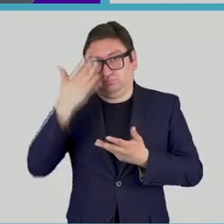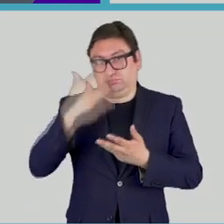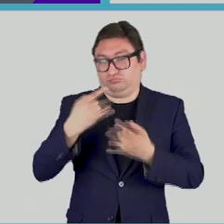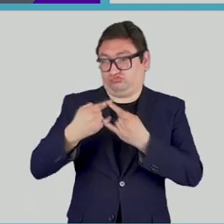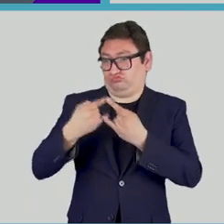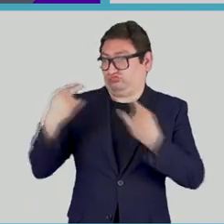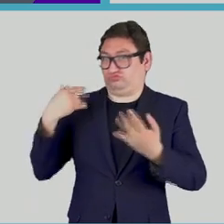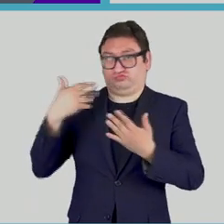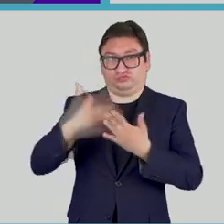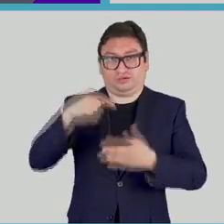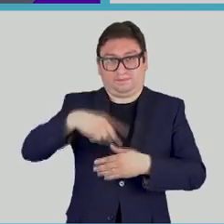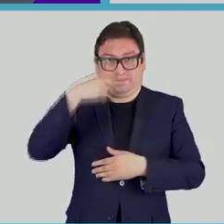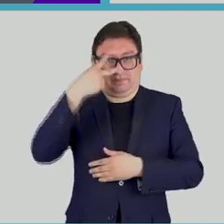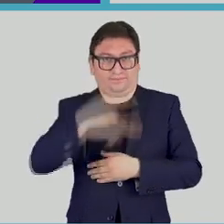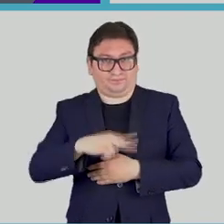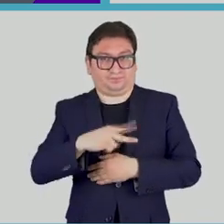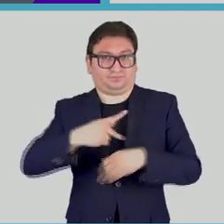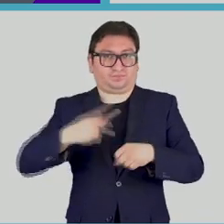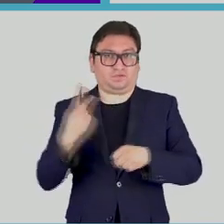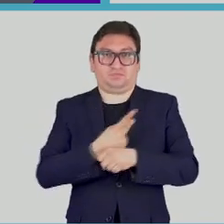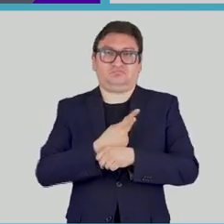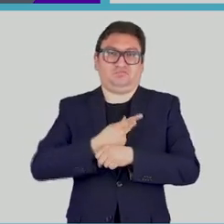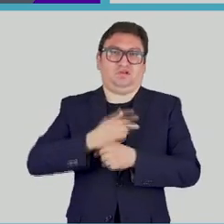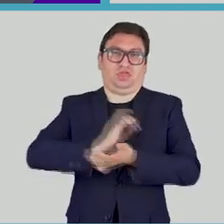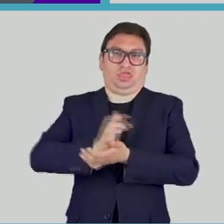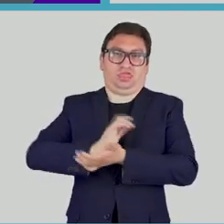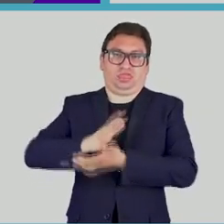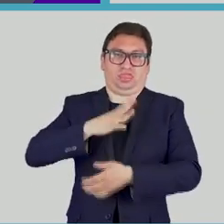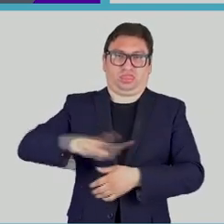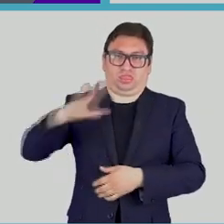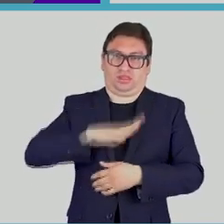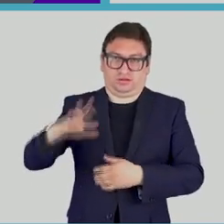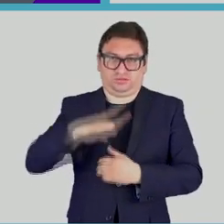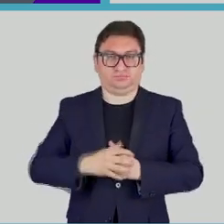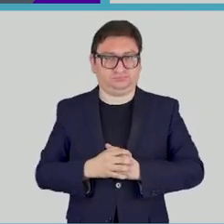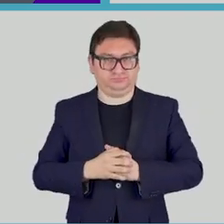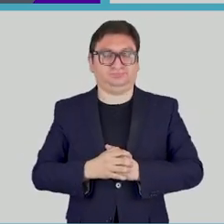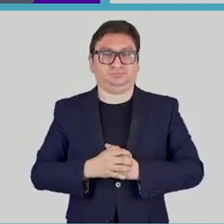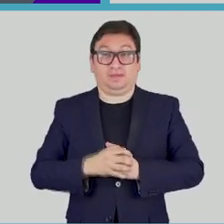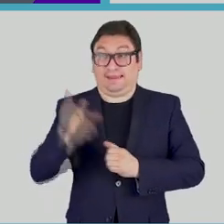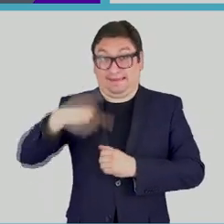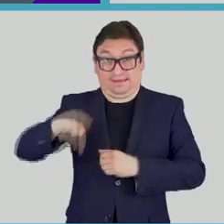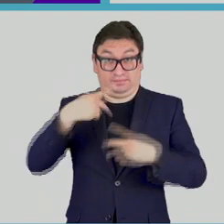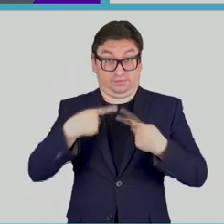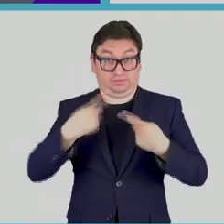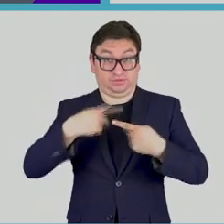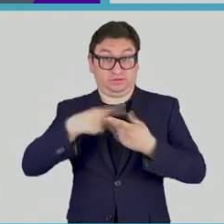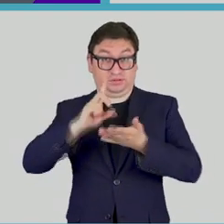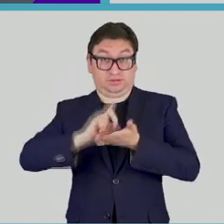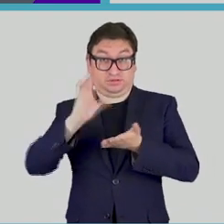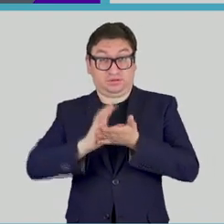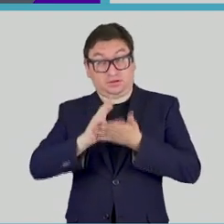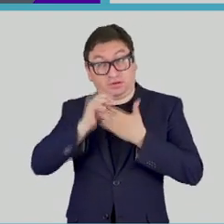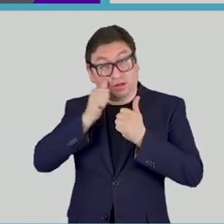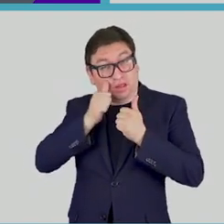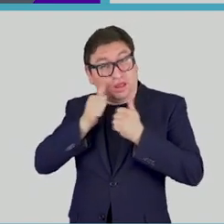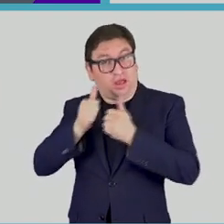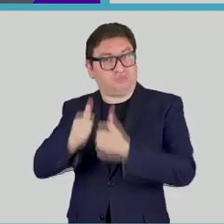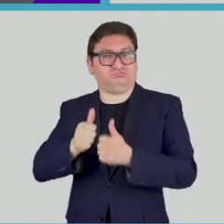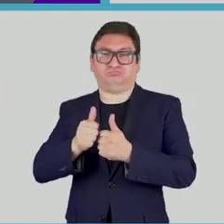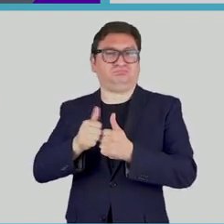históricamente en este país han sido marginado nunca han sido puestas como un